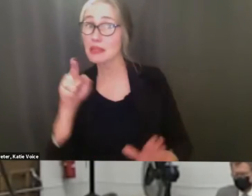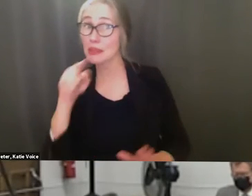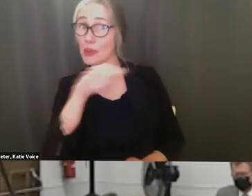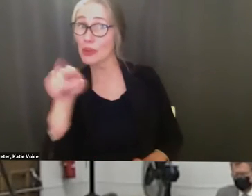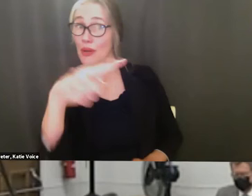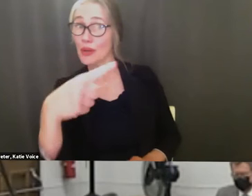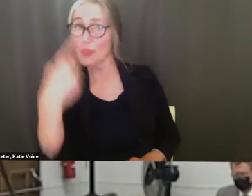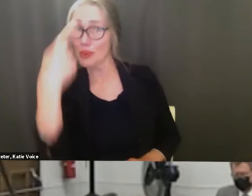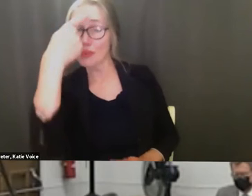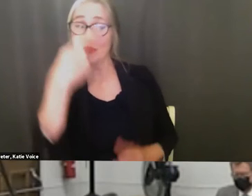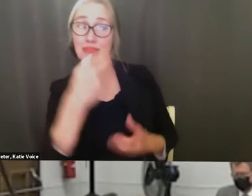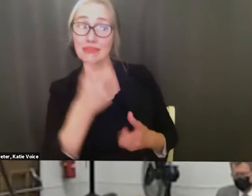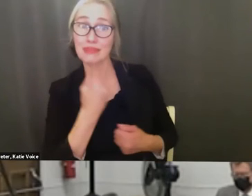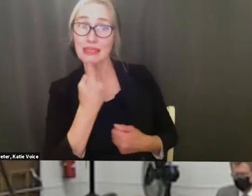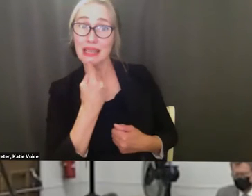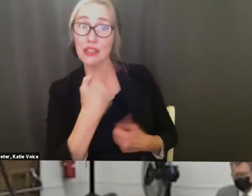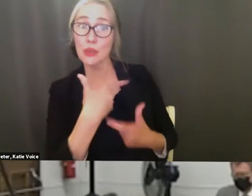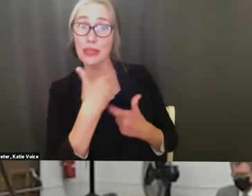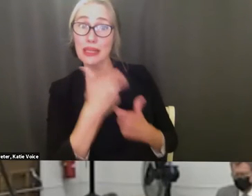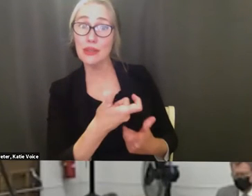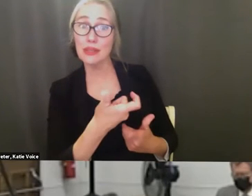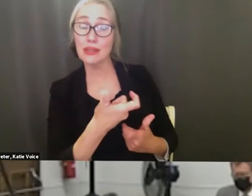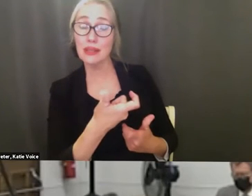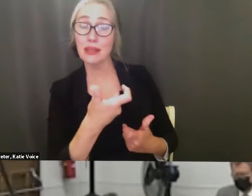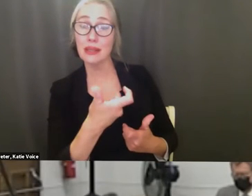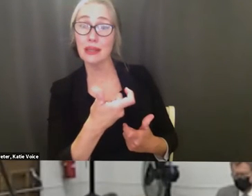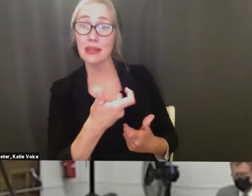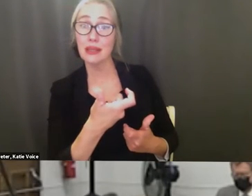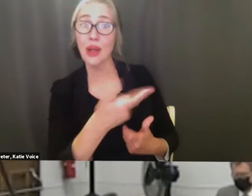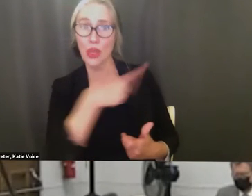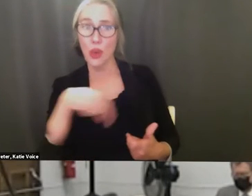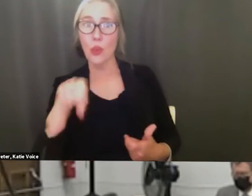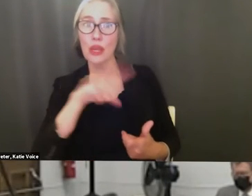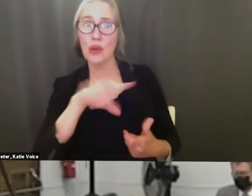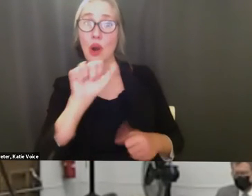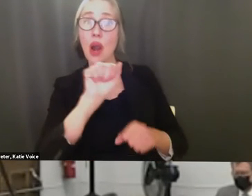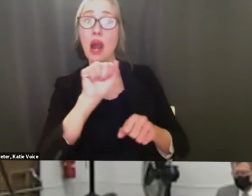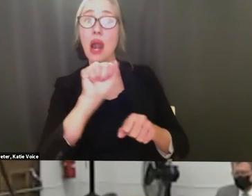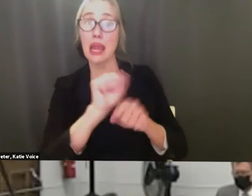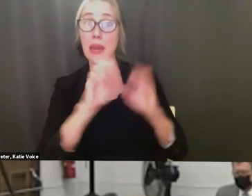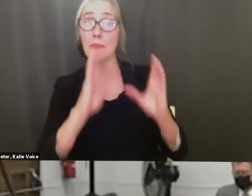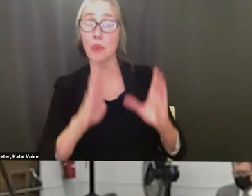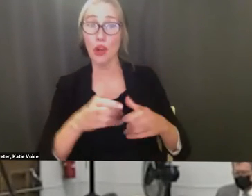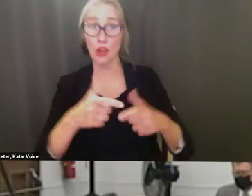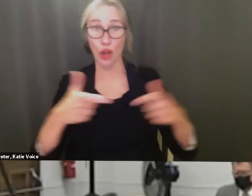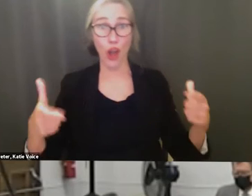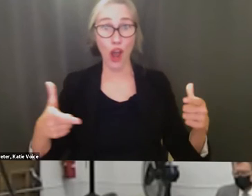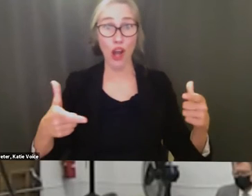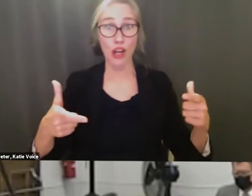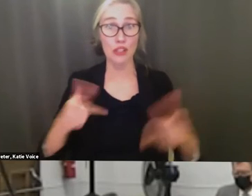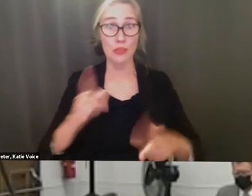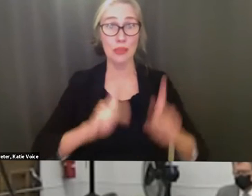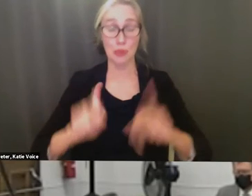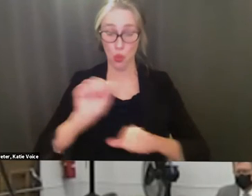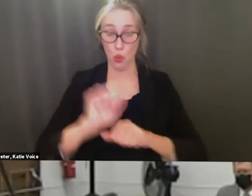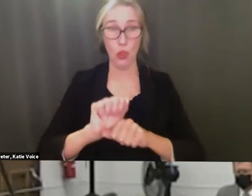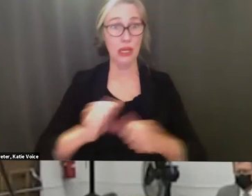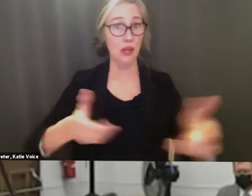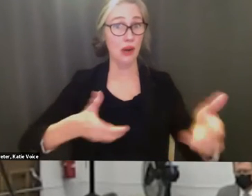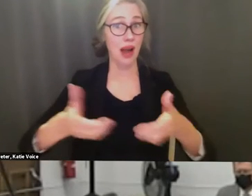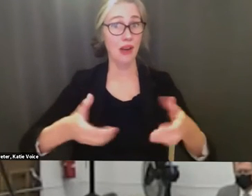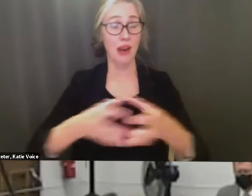hecho de que nosotros éramos un empleador grande en el condado, y este Consejo tuvo un interés en ser una